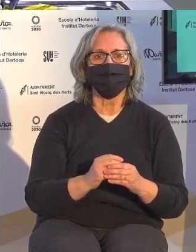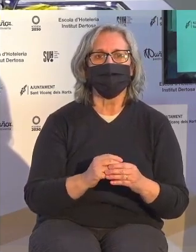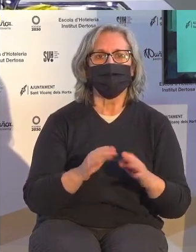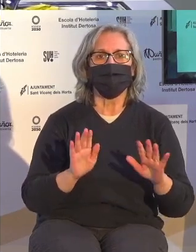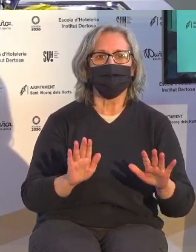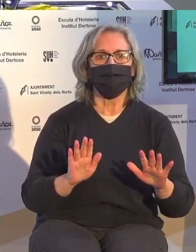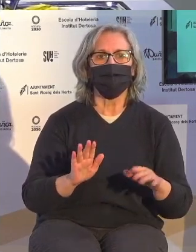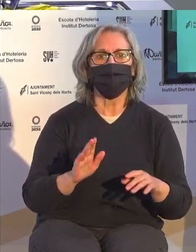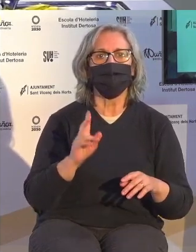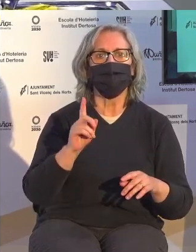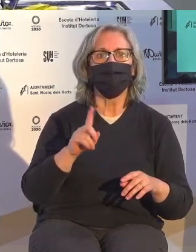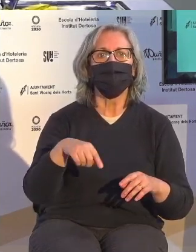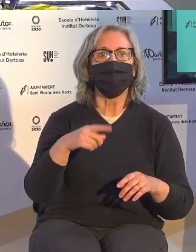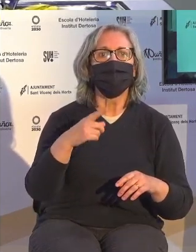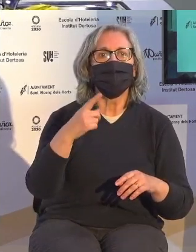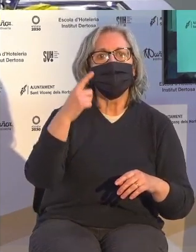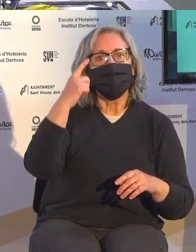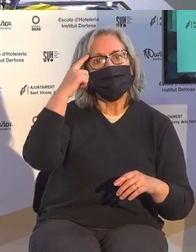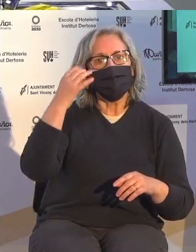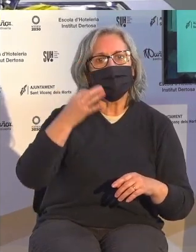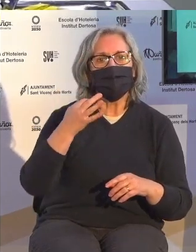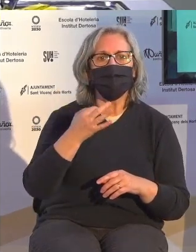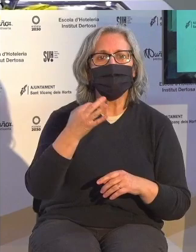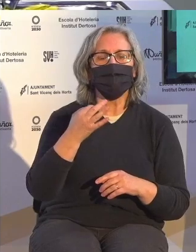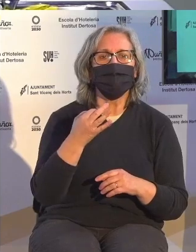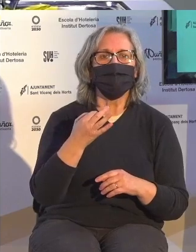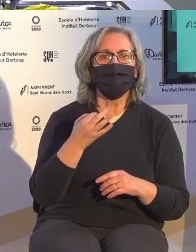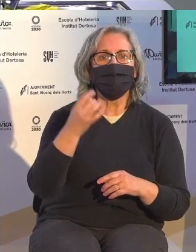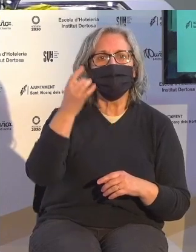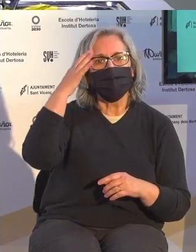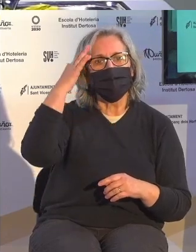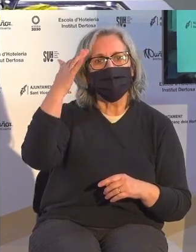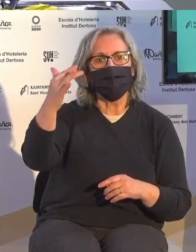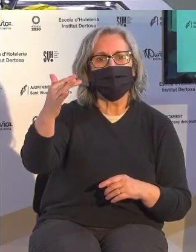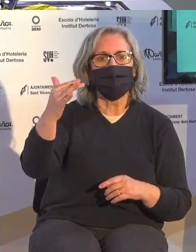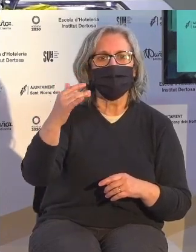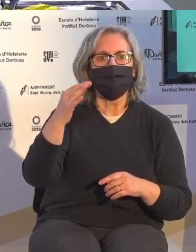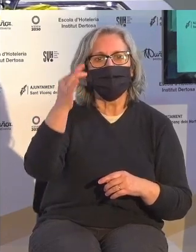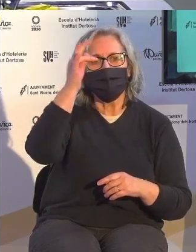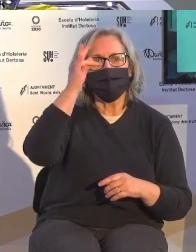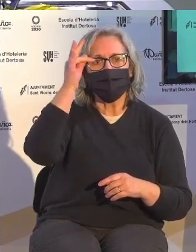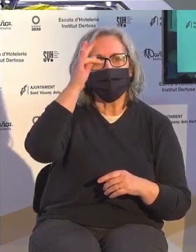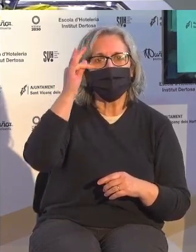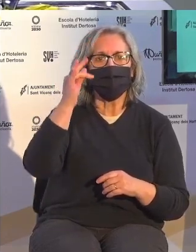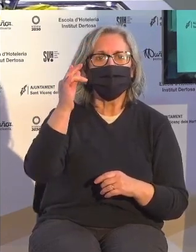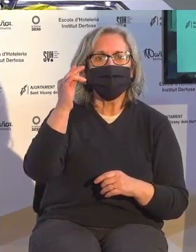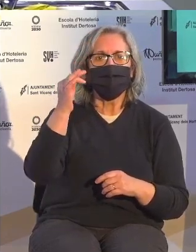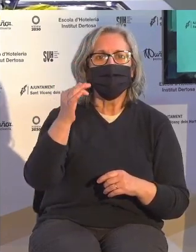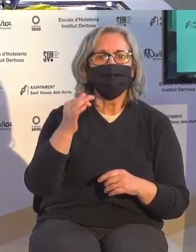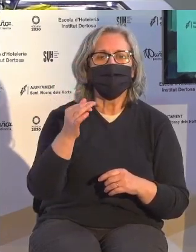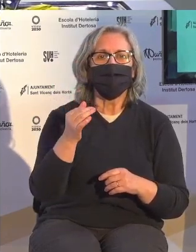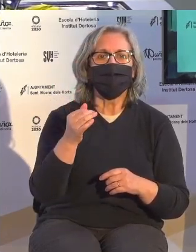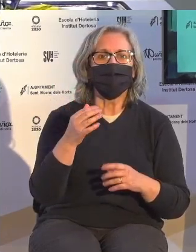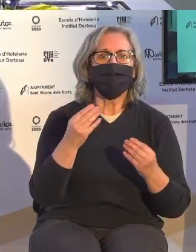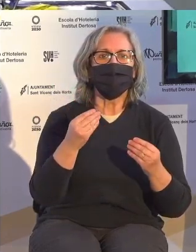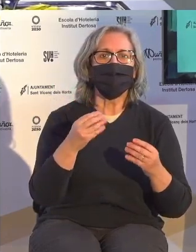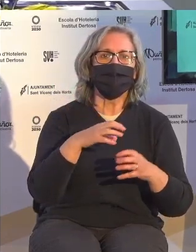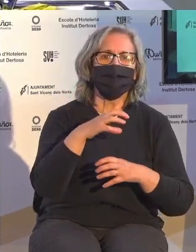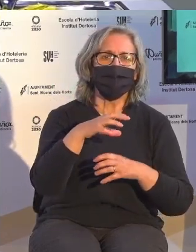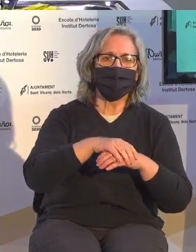también la filosofía de lo más simple es creo que todos ustedes